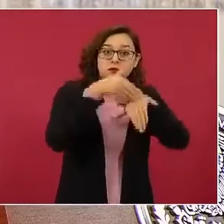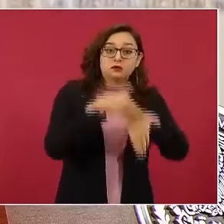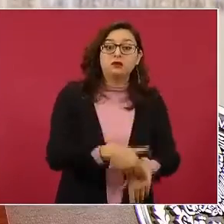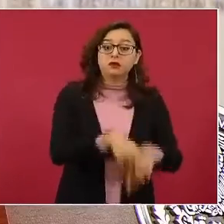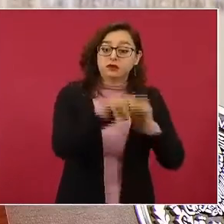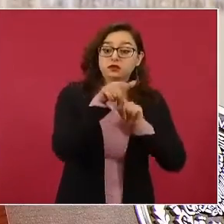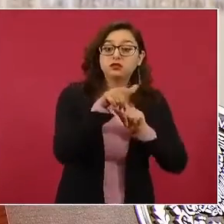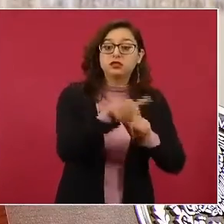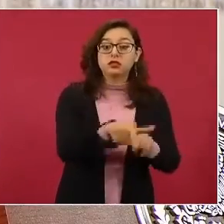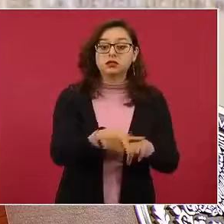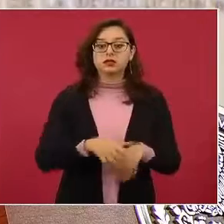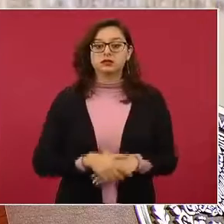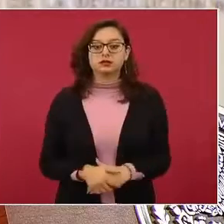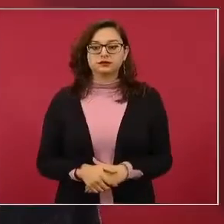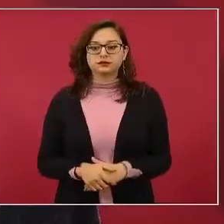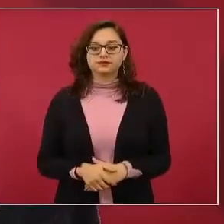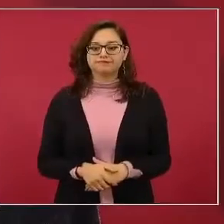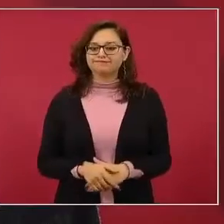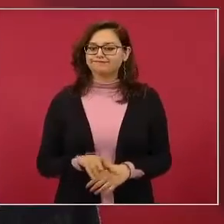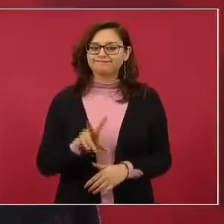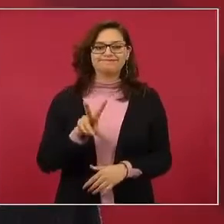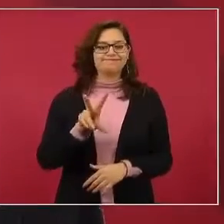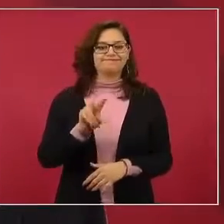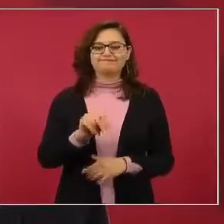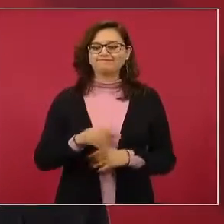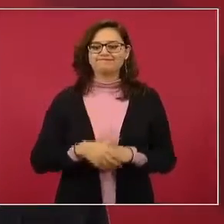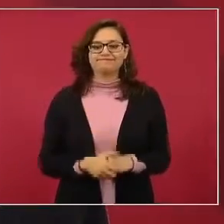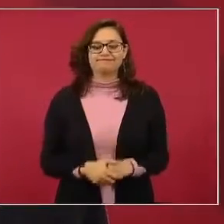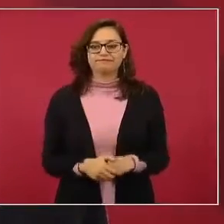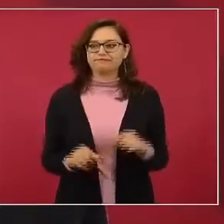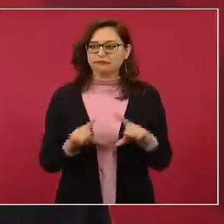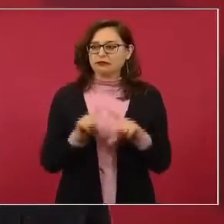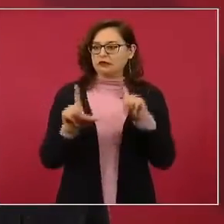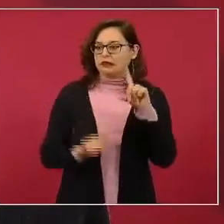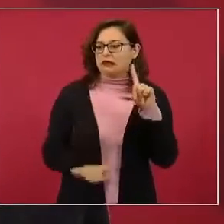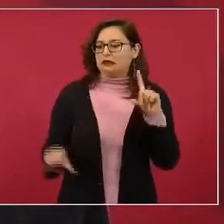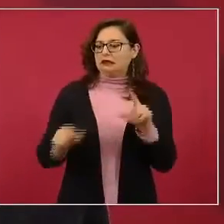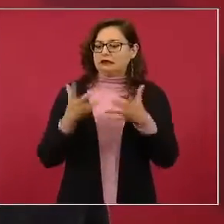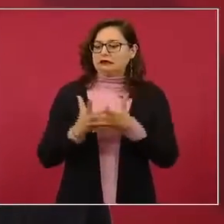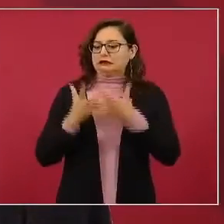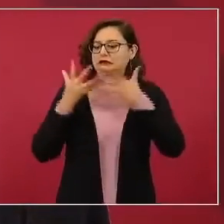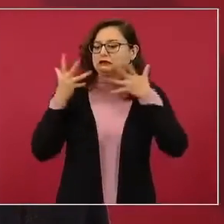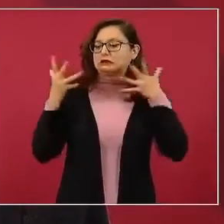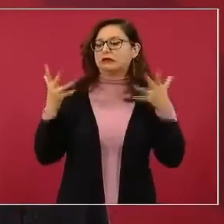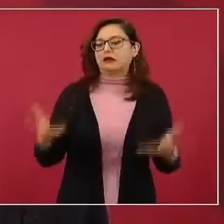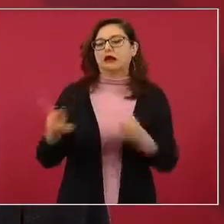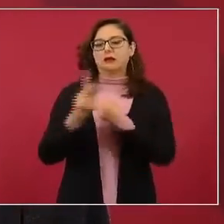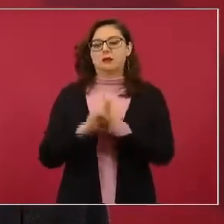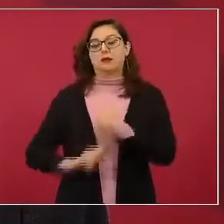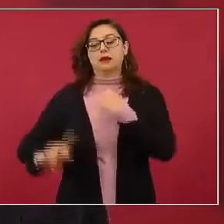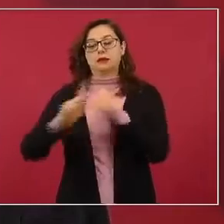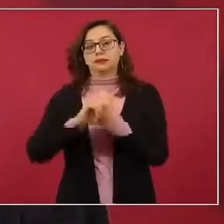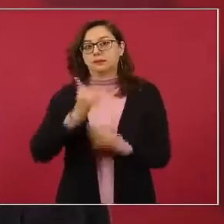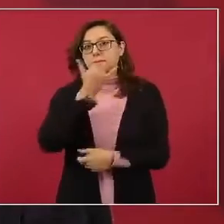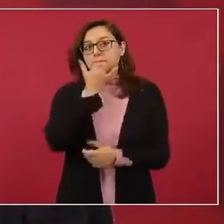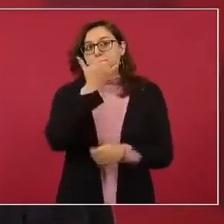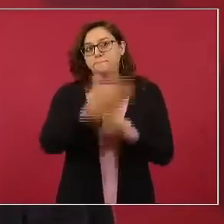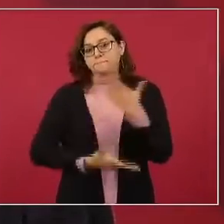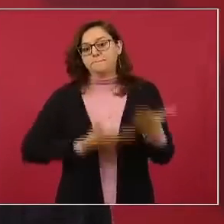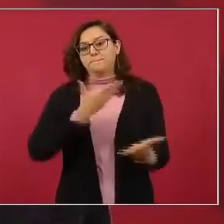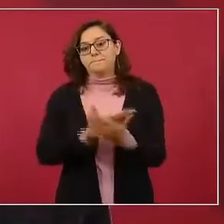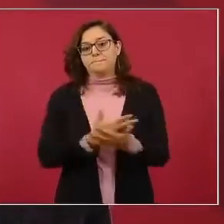No, este es un gran país. Ya quisieran, con todo respeto, otros países tener la